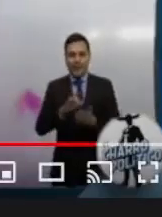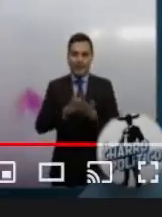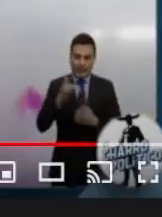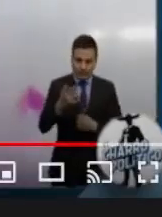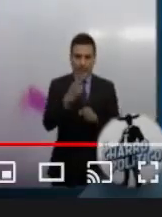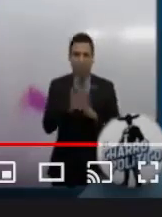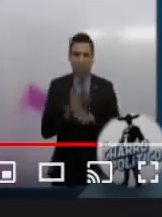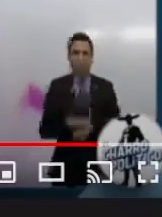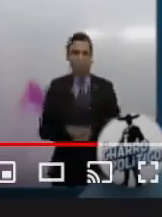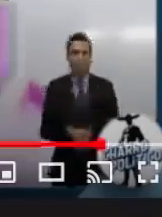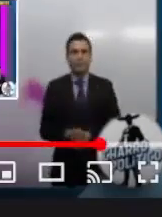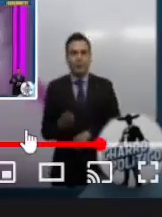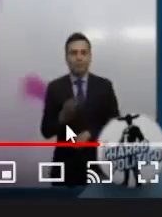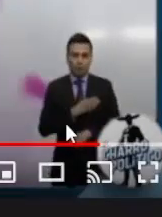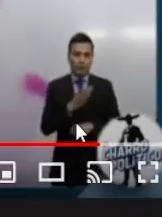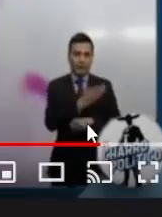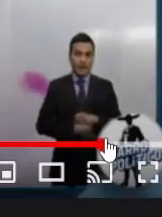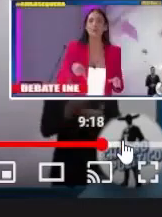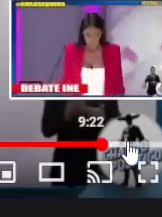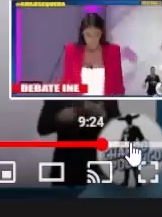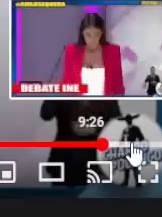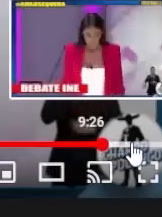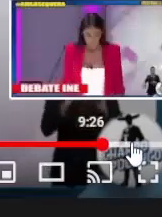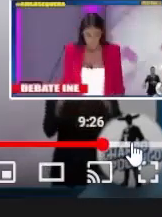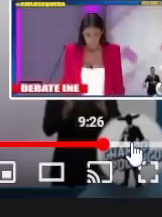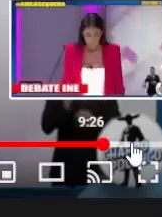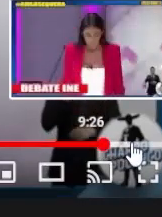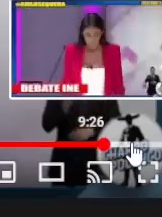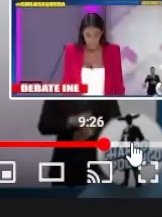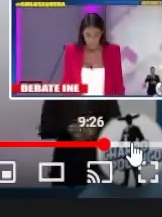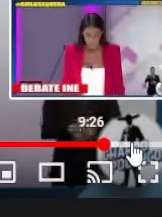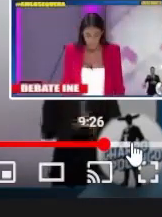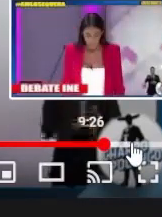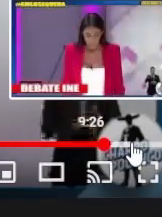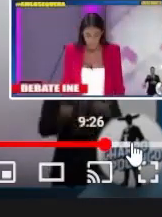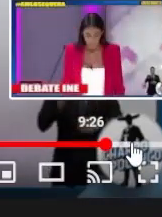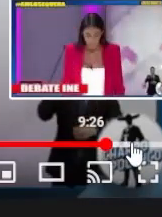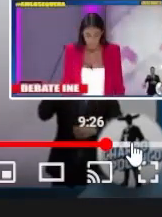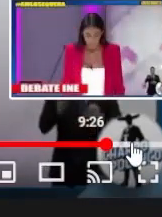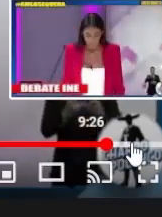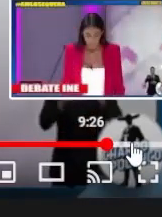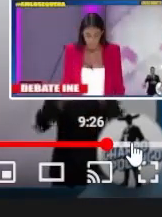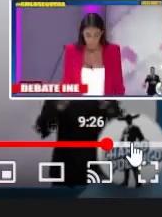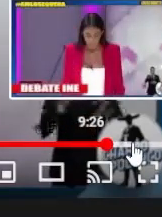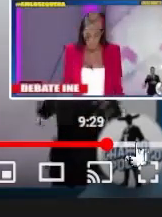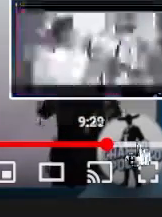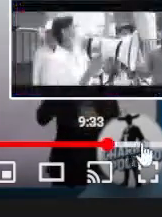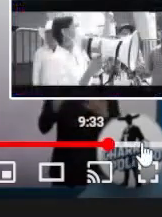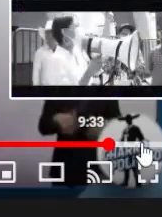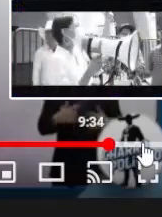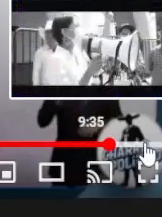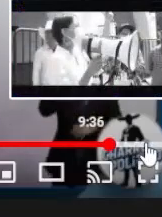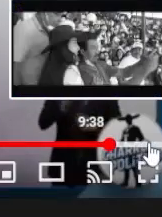bueno, agradecerles por este ejercicio que fomenta la democracia. Estamos viviendo un momento histórico en México. Hoy la gente está